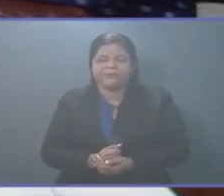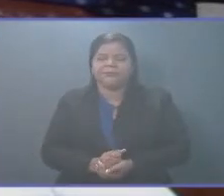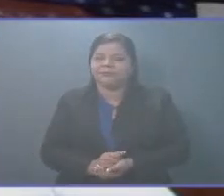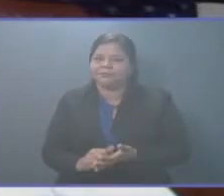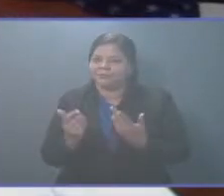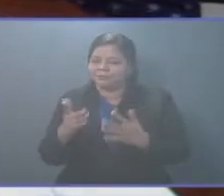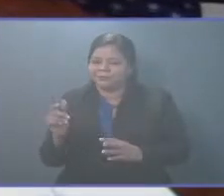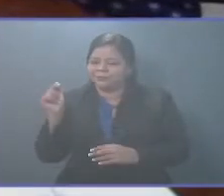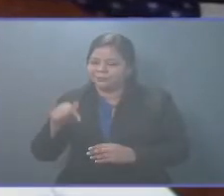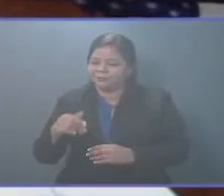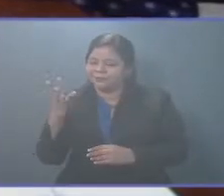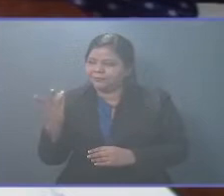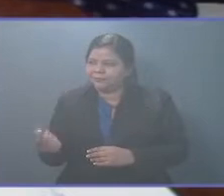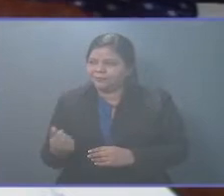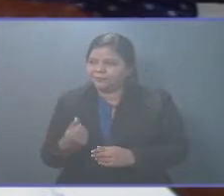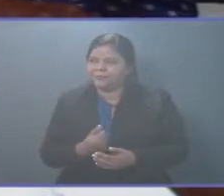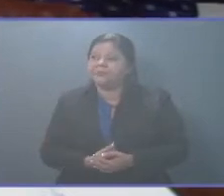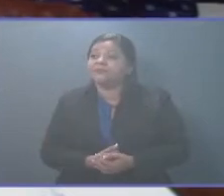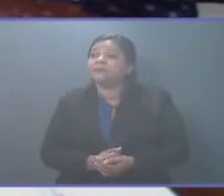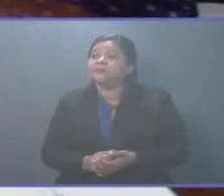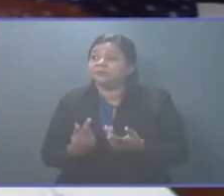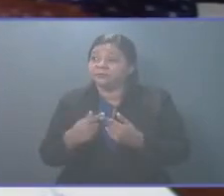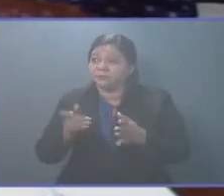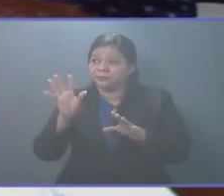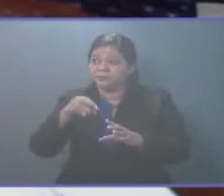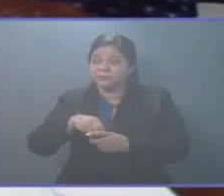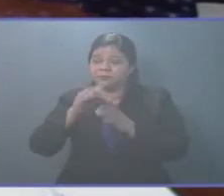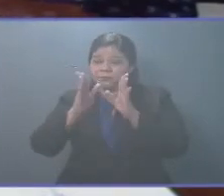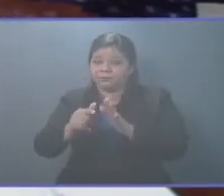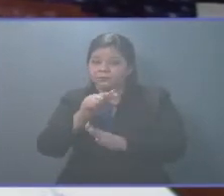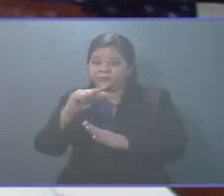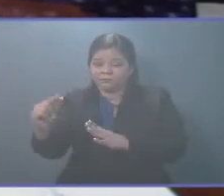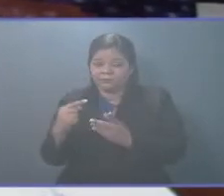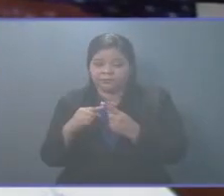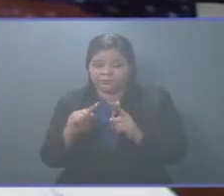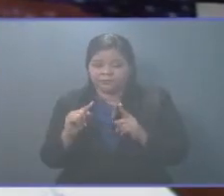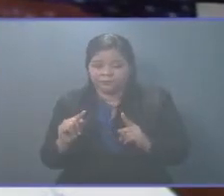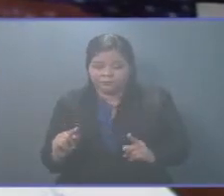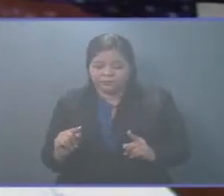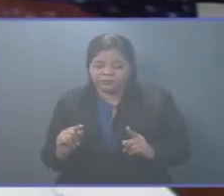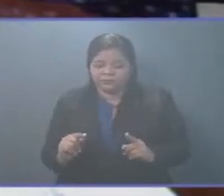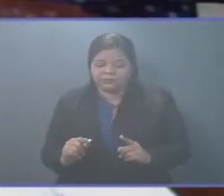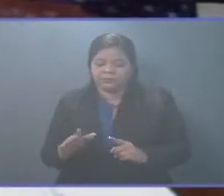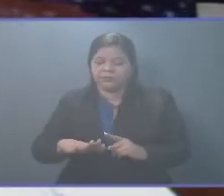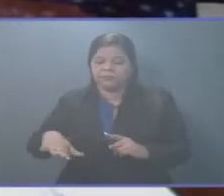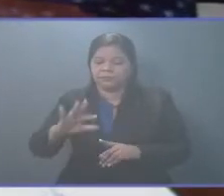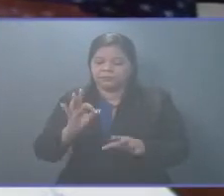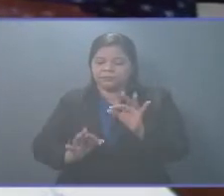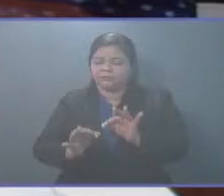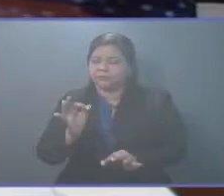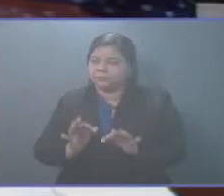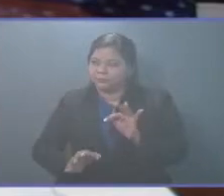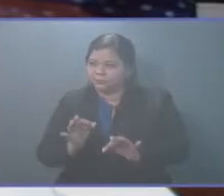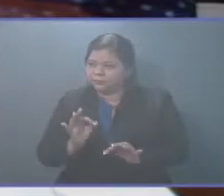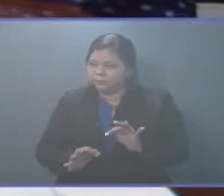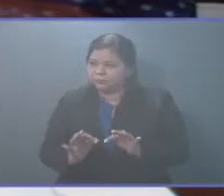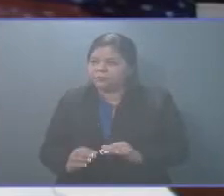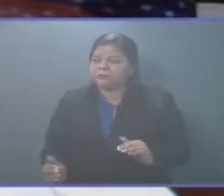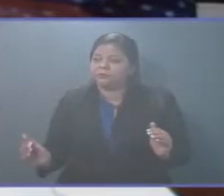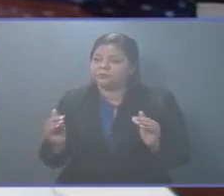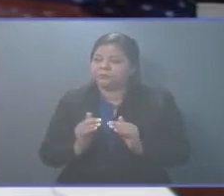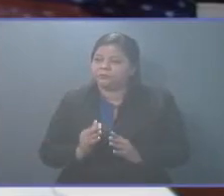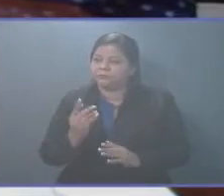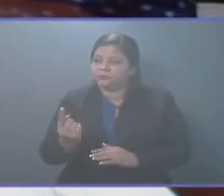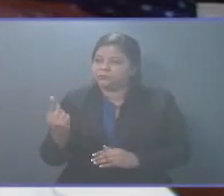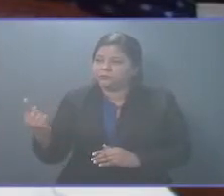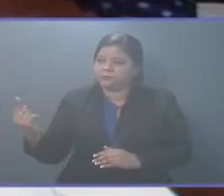a estas citas o a este llamado que le vamos a hacer a estas instituciones, tanto jurídicas como personalidades del